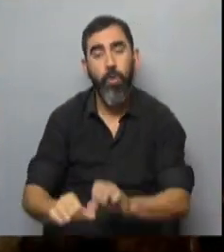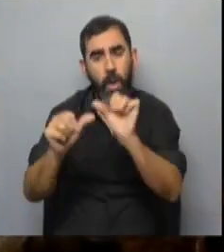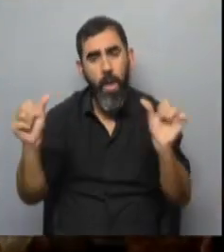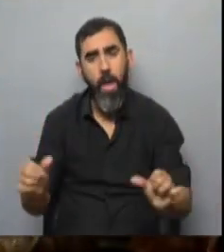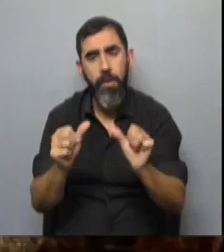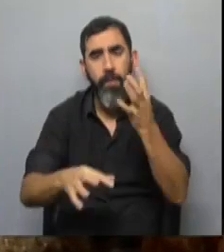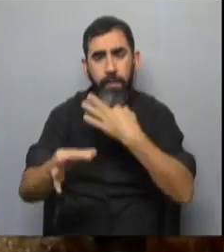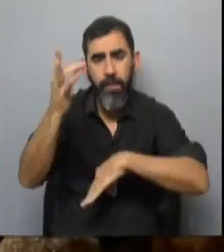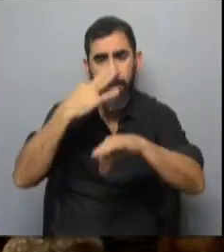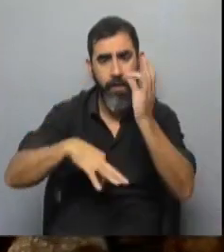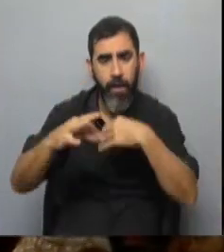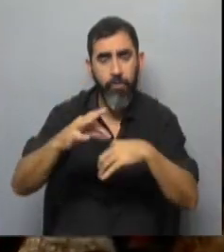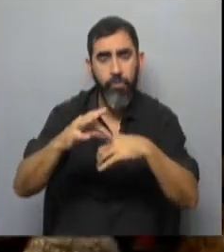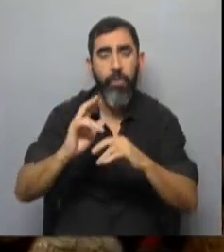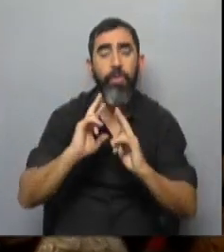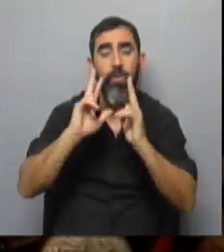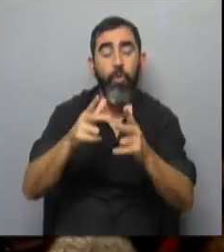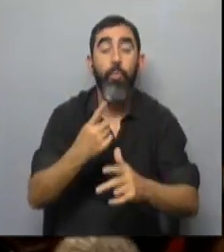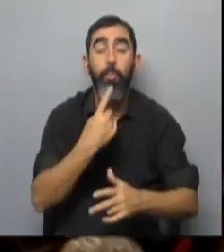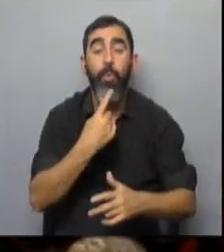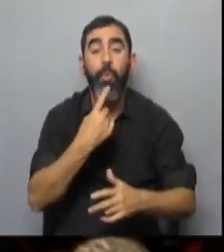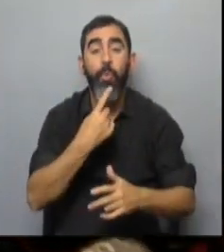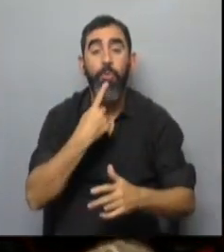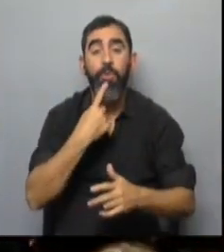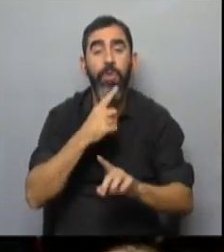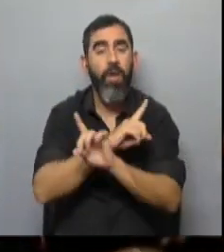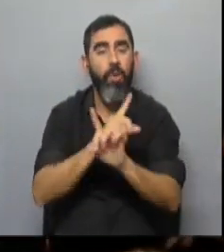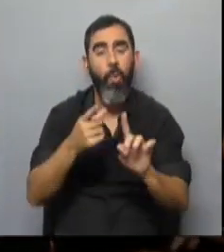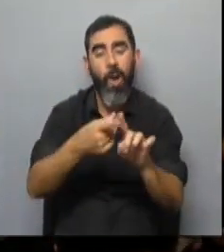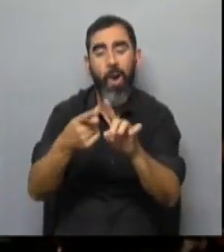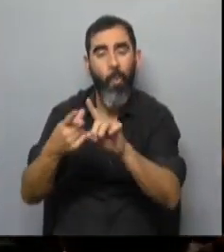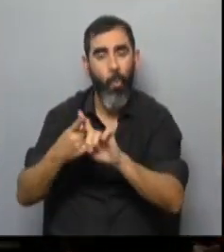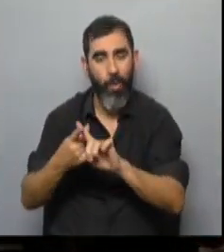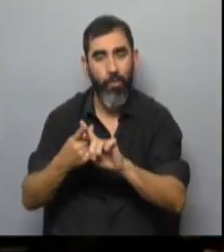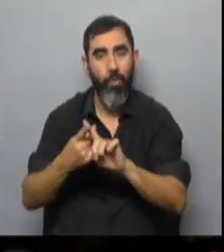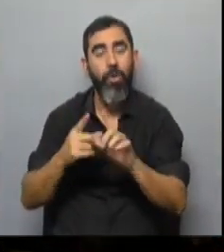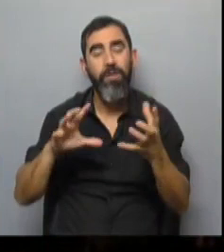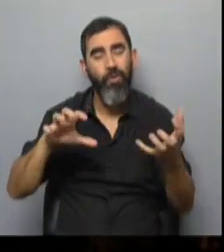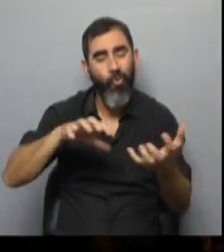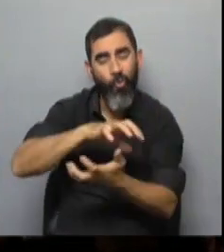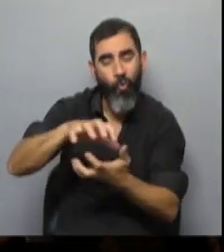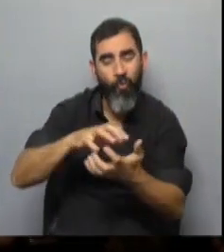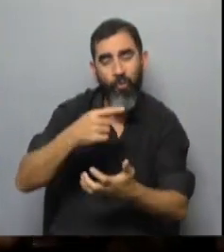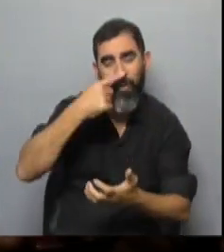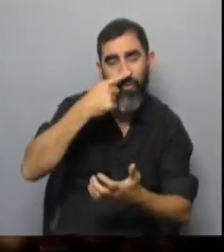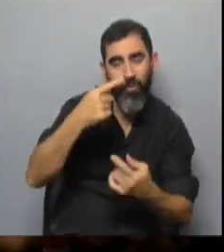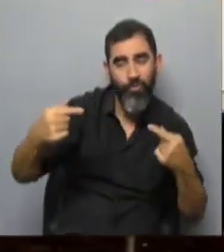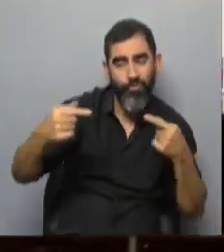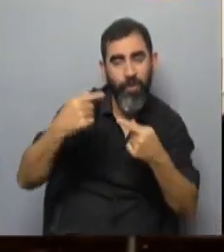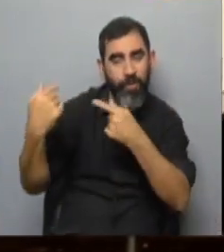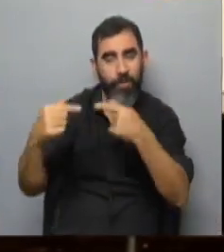el Teatro El Galpón, Iglesias afirmó que la política se define no por el acuerdo, sino por el conflicto entre intereses